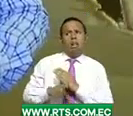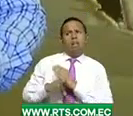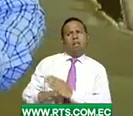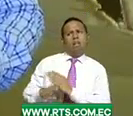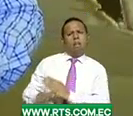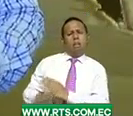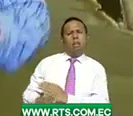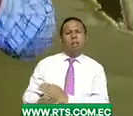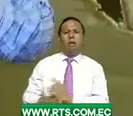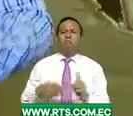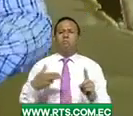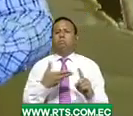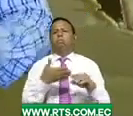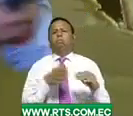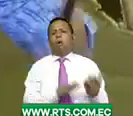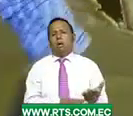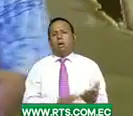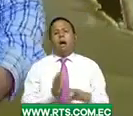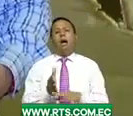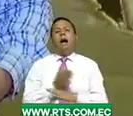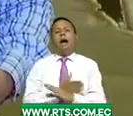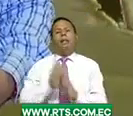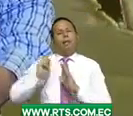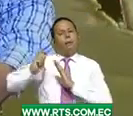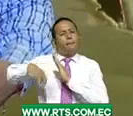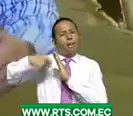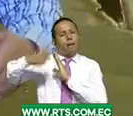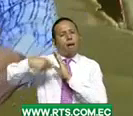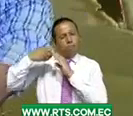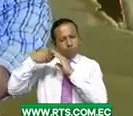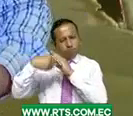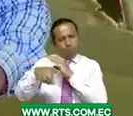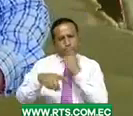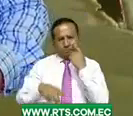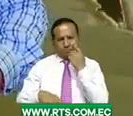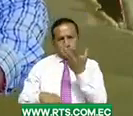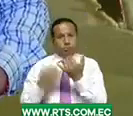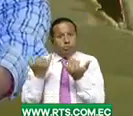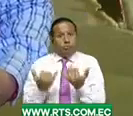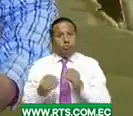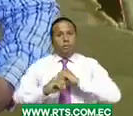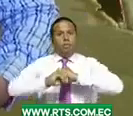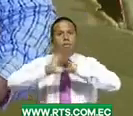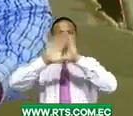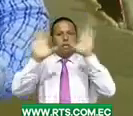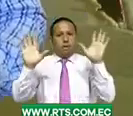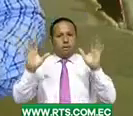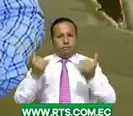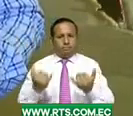informe respecto a este hecho que justamente se dio durante horas de la mañana de este miércoles.